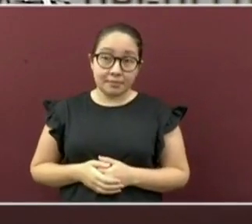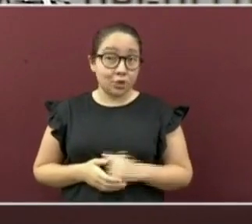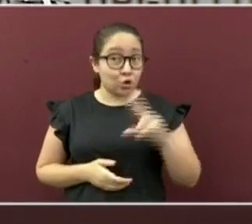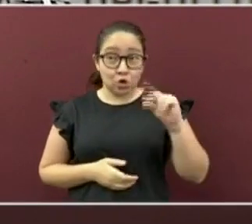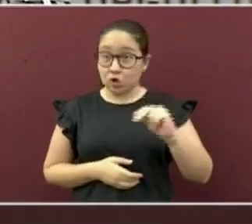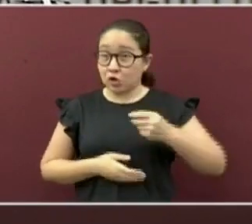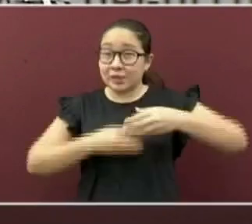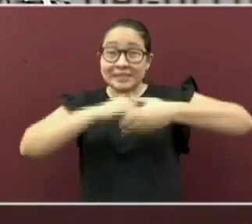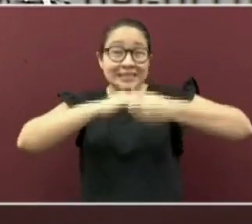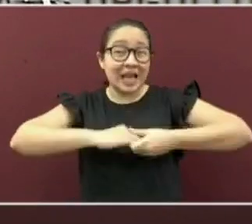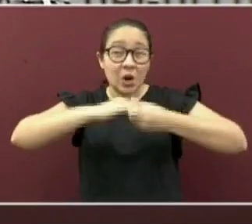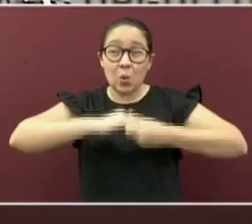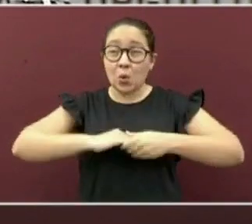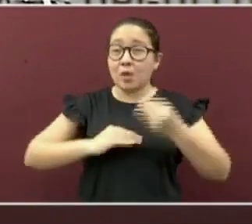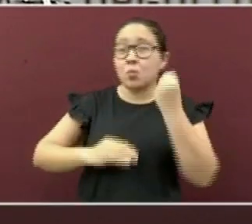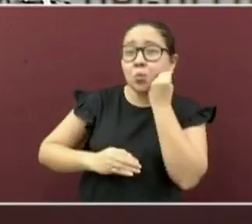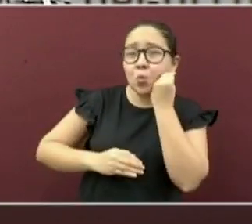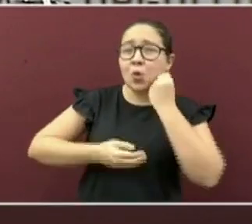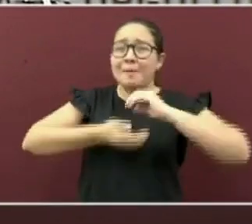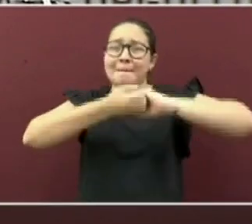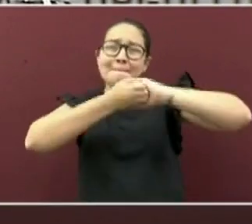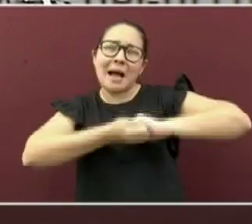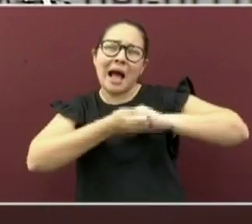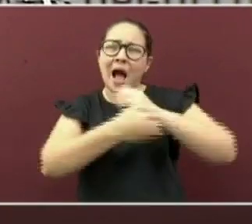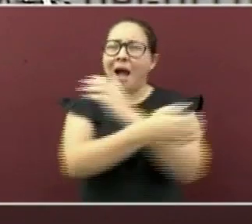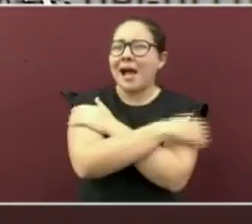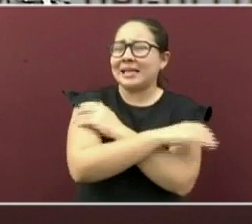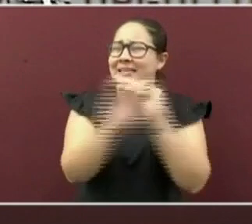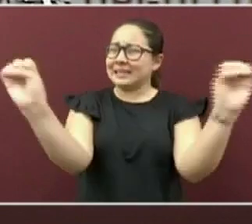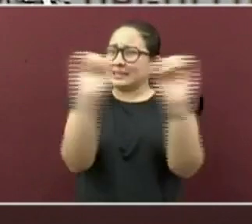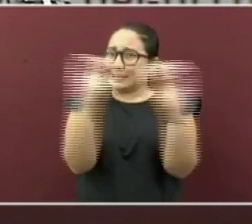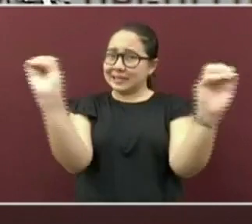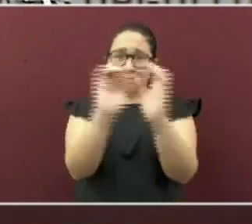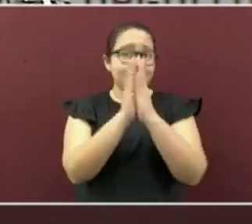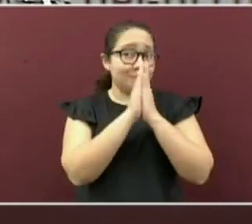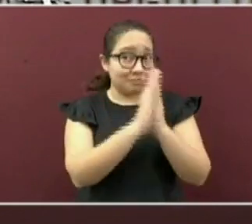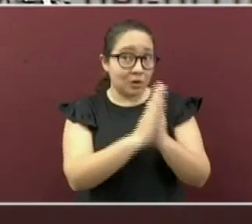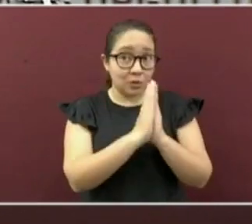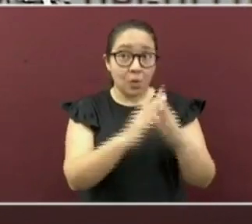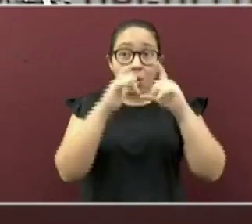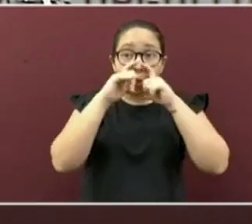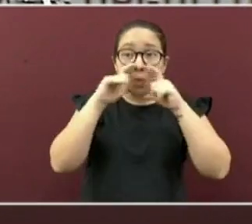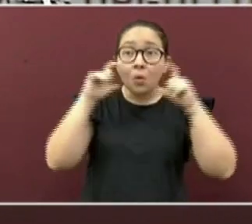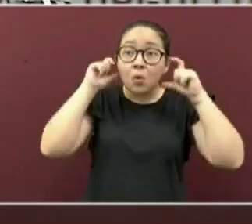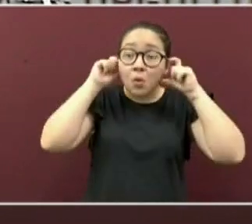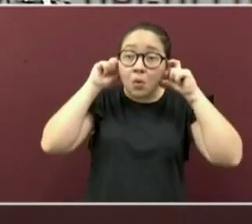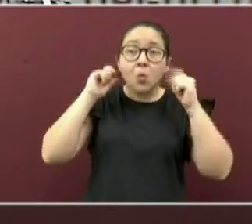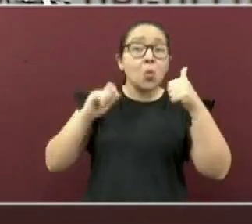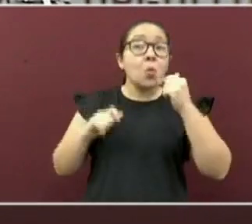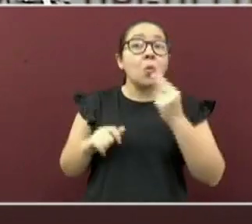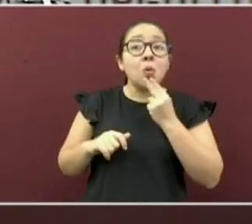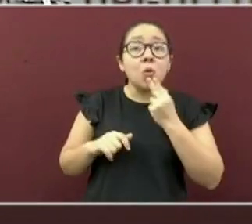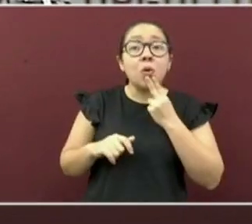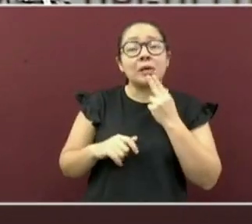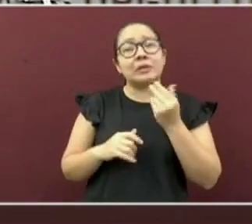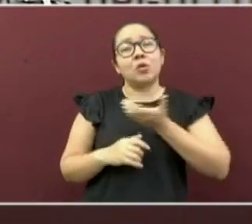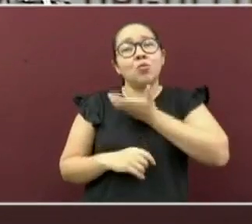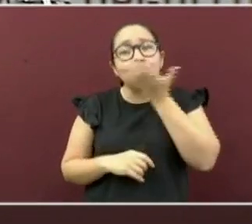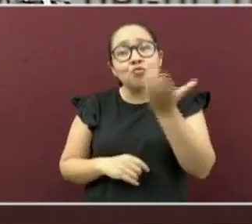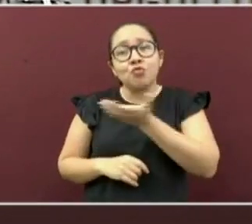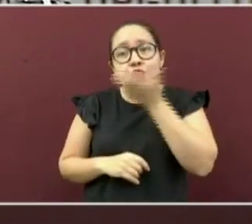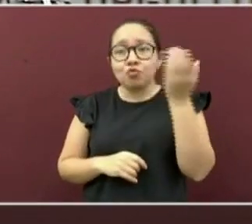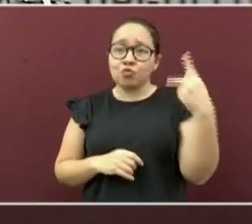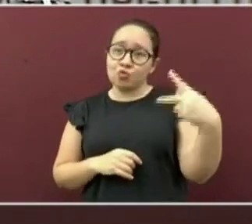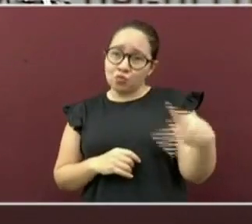saluden de beso, mano o abrazo y conviertan el uso del cubrebocas en una